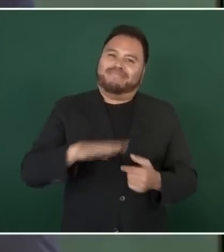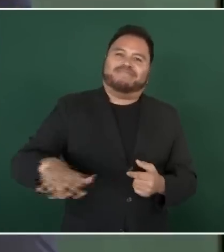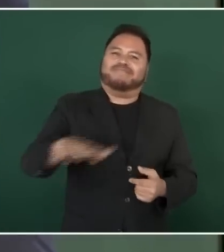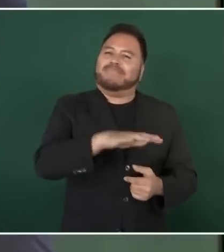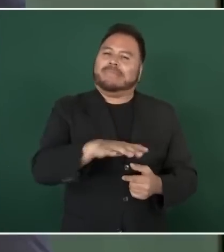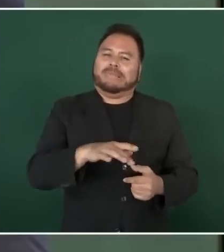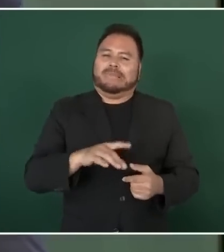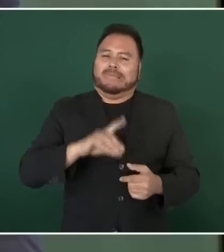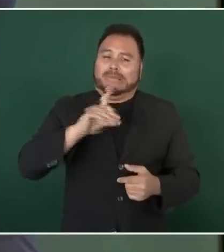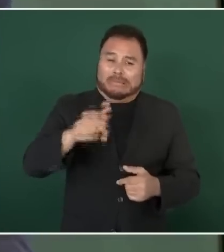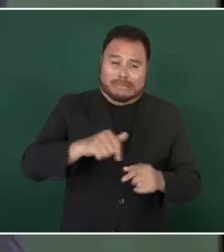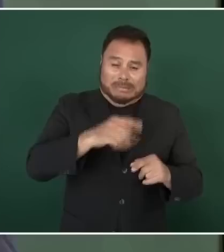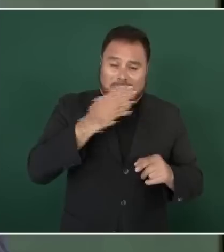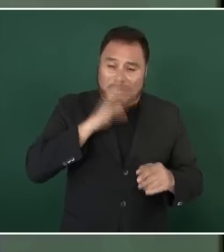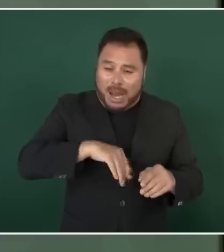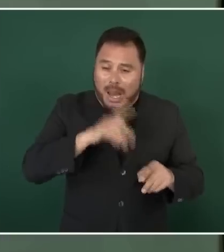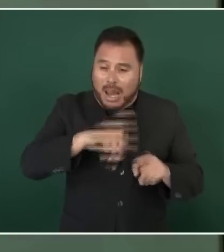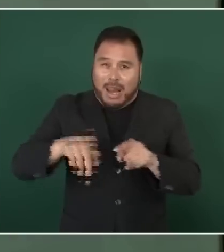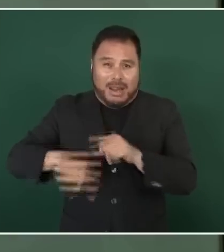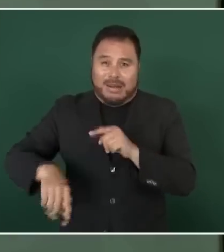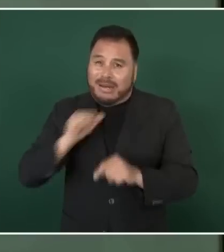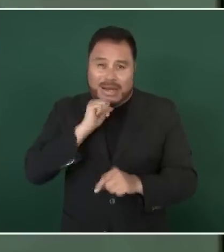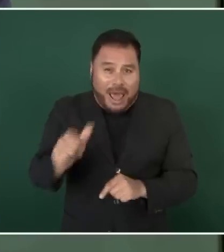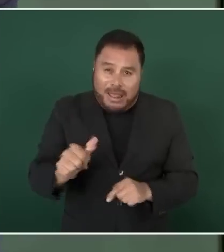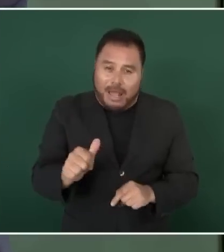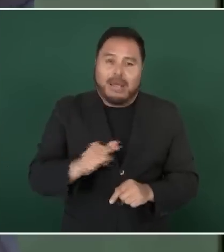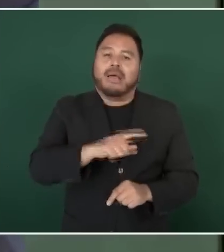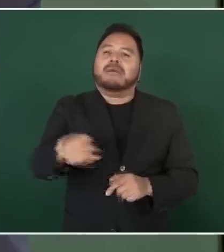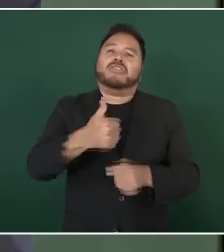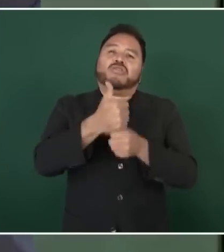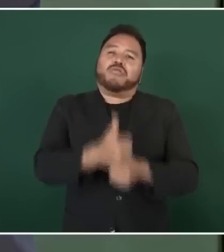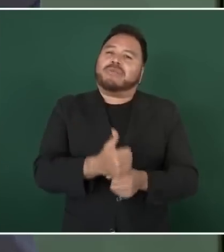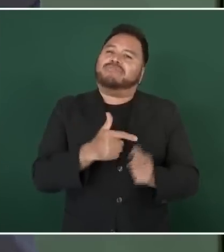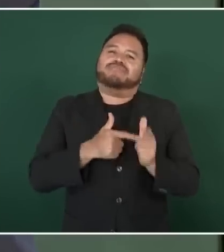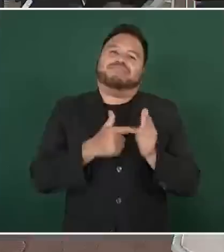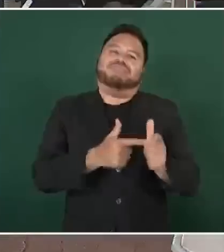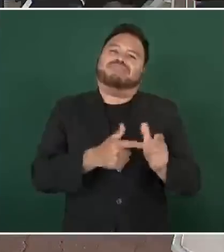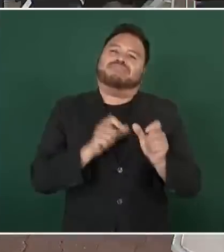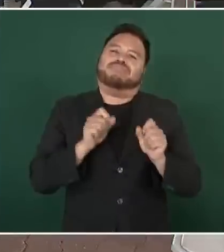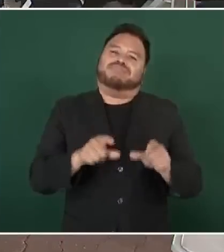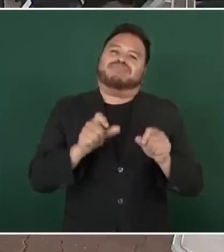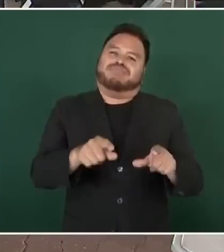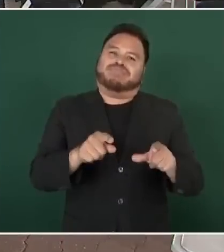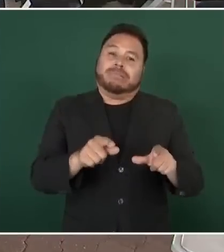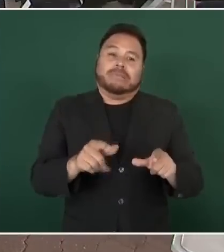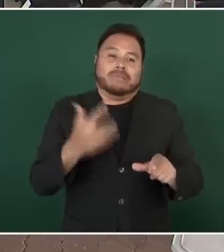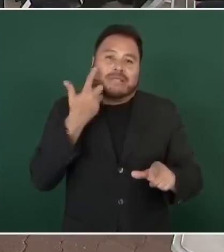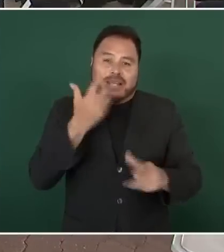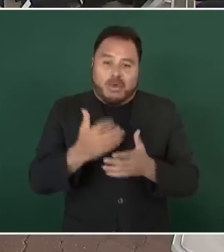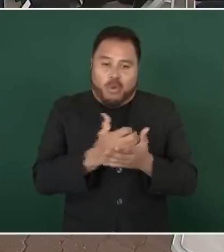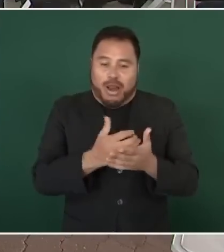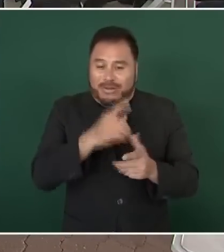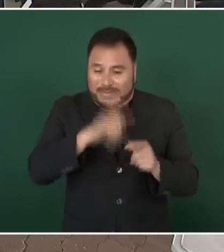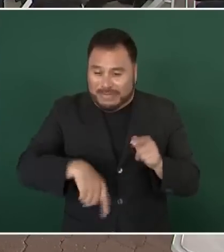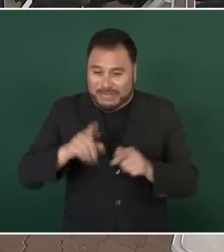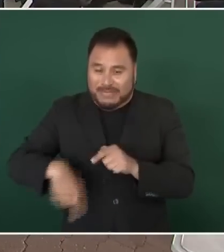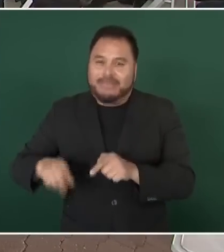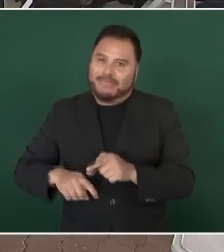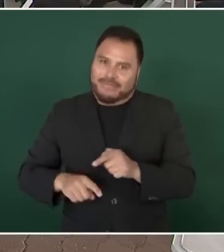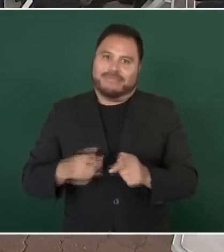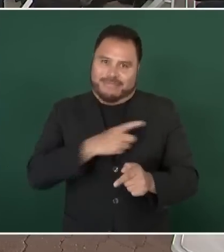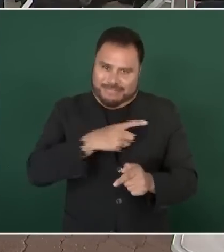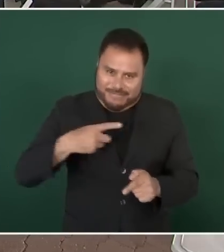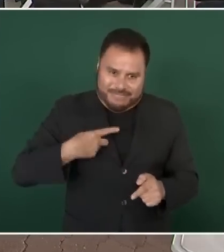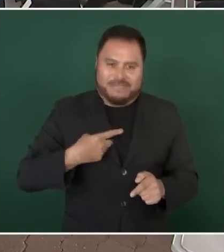seguirá sufriendo los mismos males que ya daba por curados y continuaría